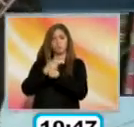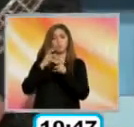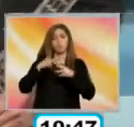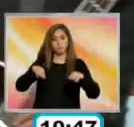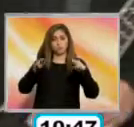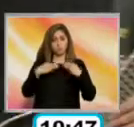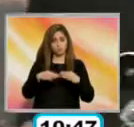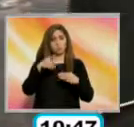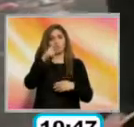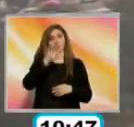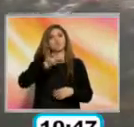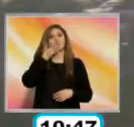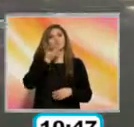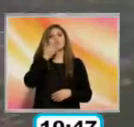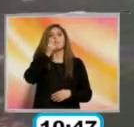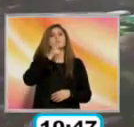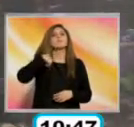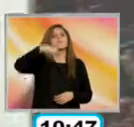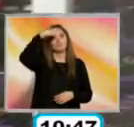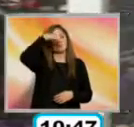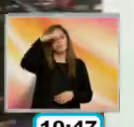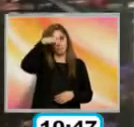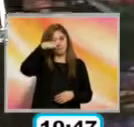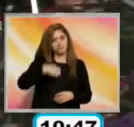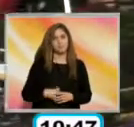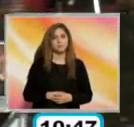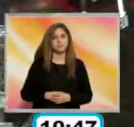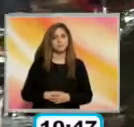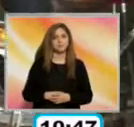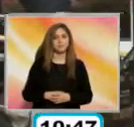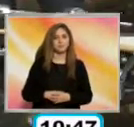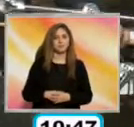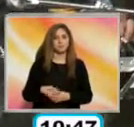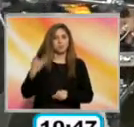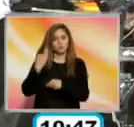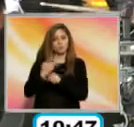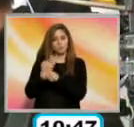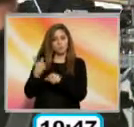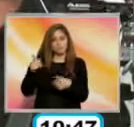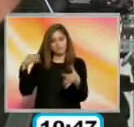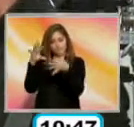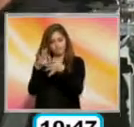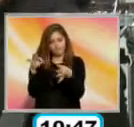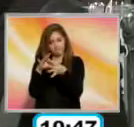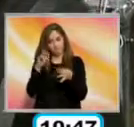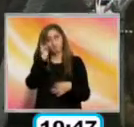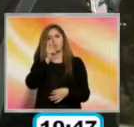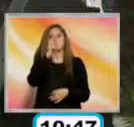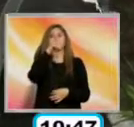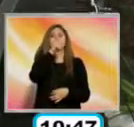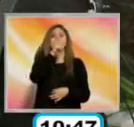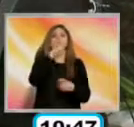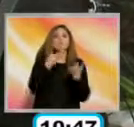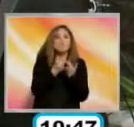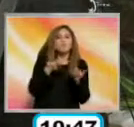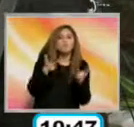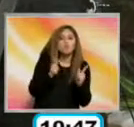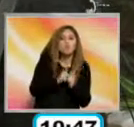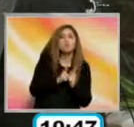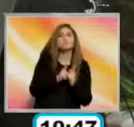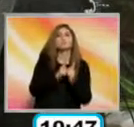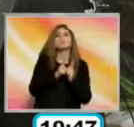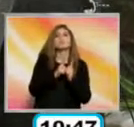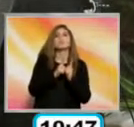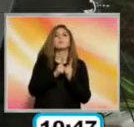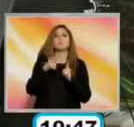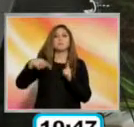la experiencia siempre nos ha servido muchísimo. Platicamos de la influencia para realizar este concepto que viene de